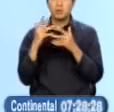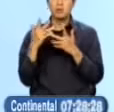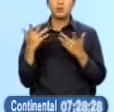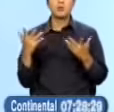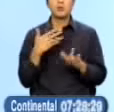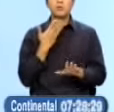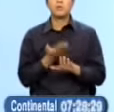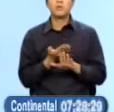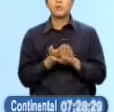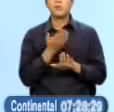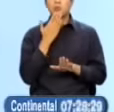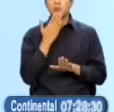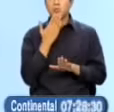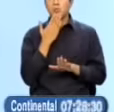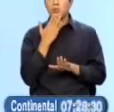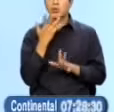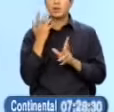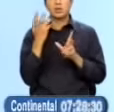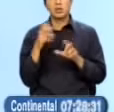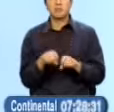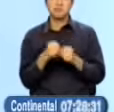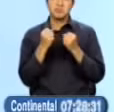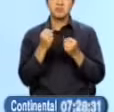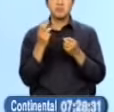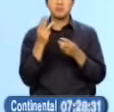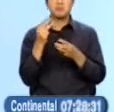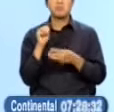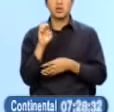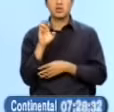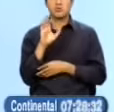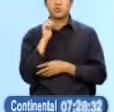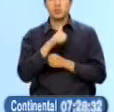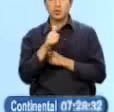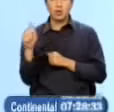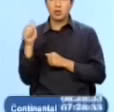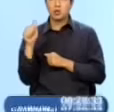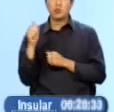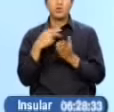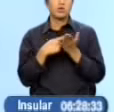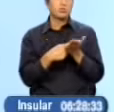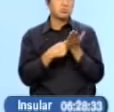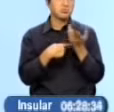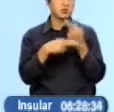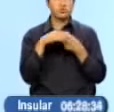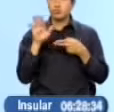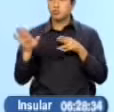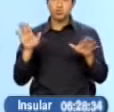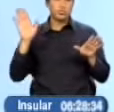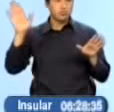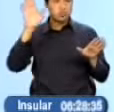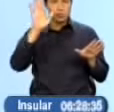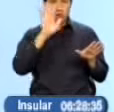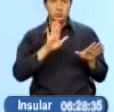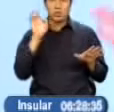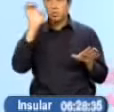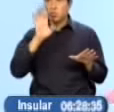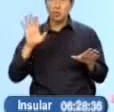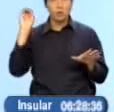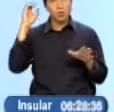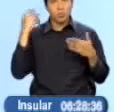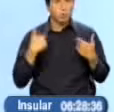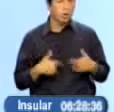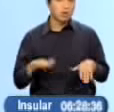que están proponiendo es casi una quiebra del mercosur para que cada uno negocie por su lado con europa o con